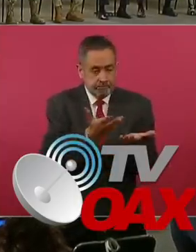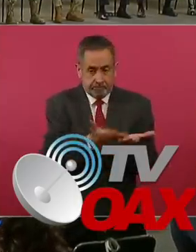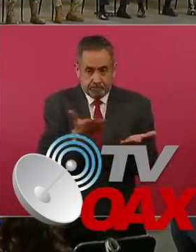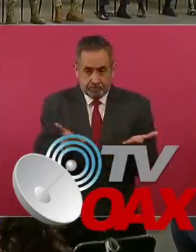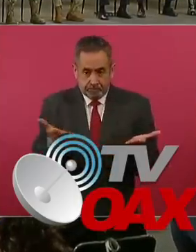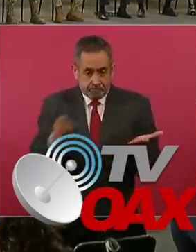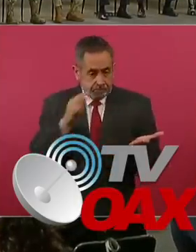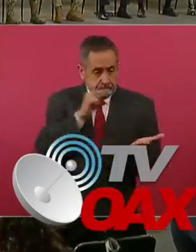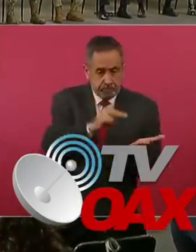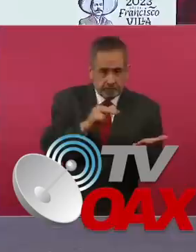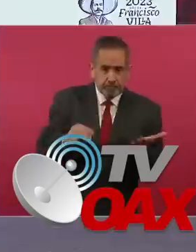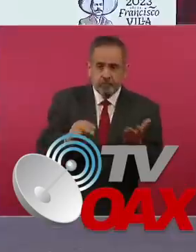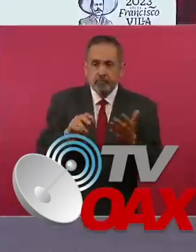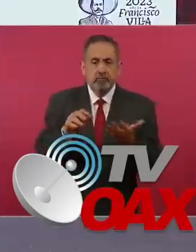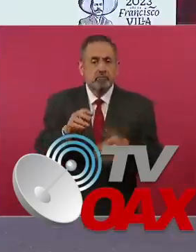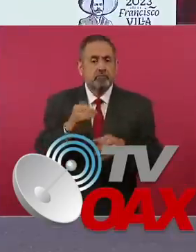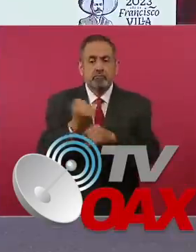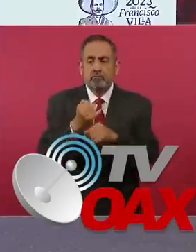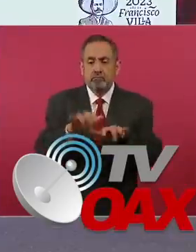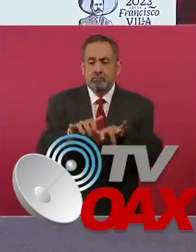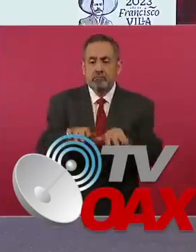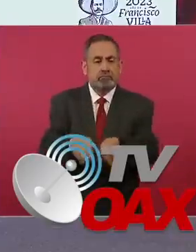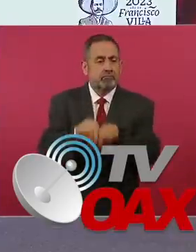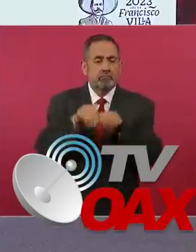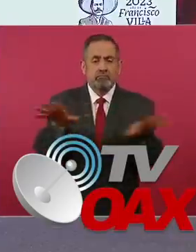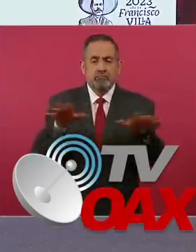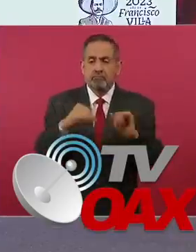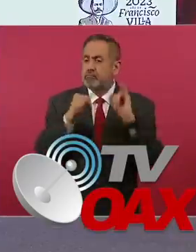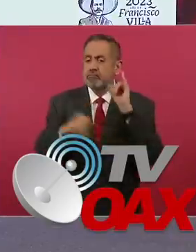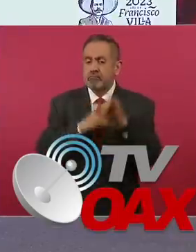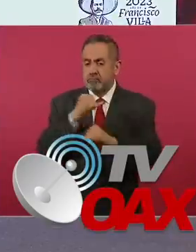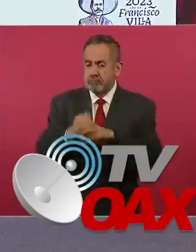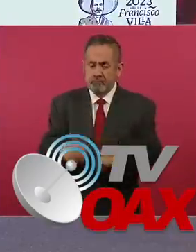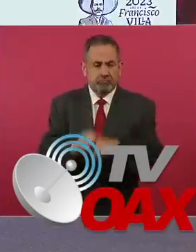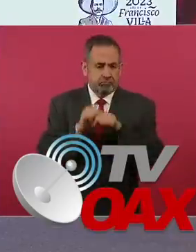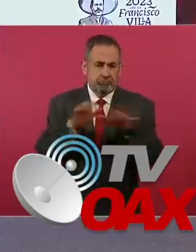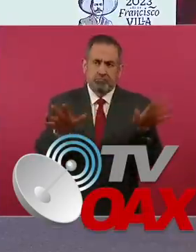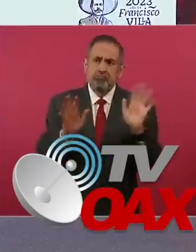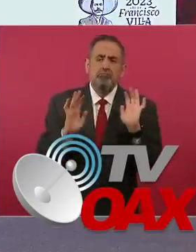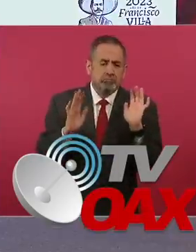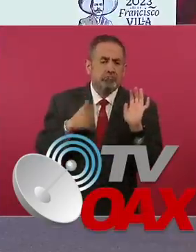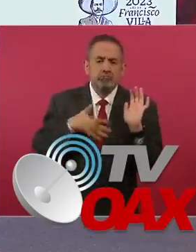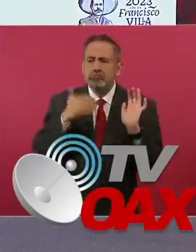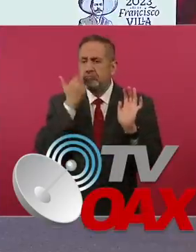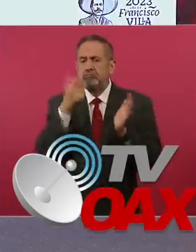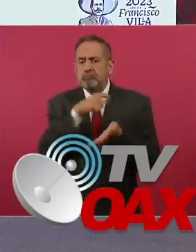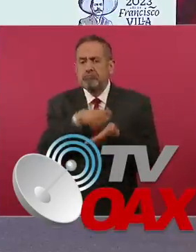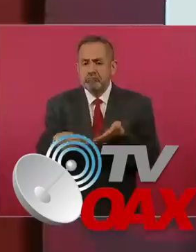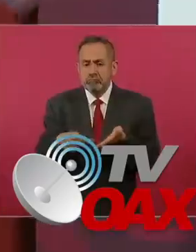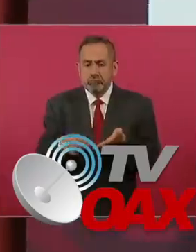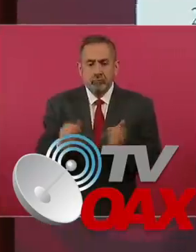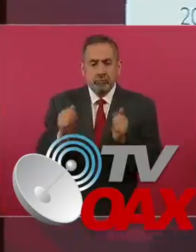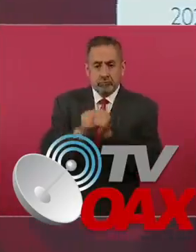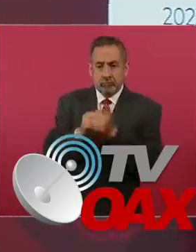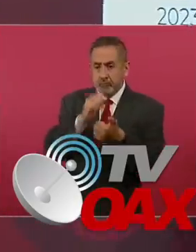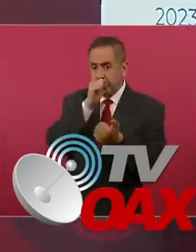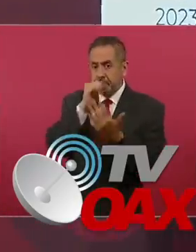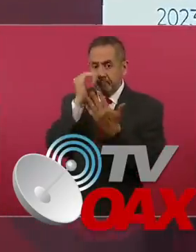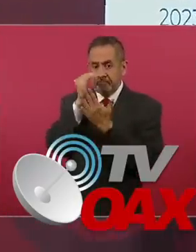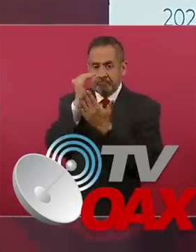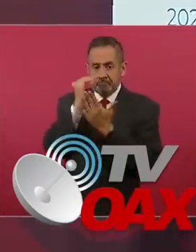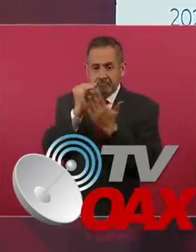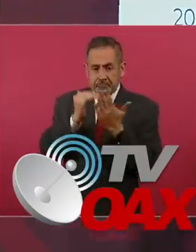pública electrónica internacional bajo la cobertura de los tratados que aquí se